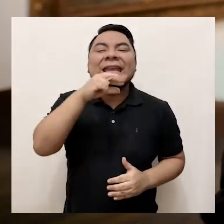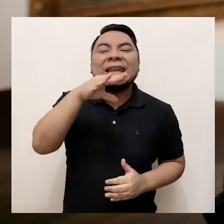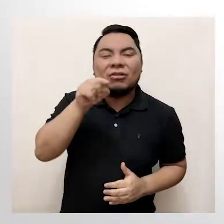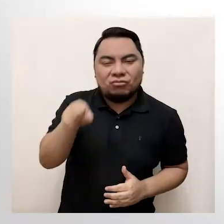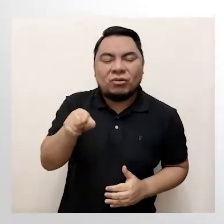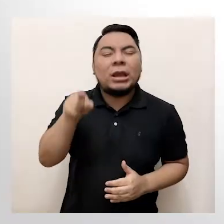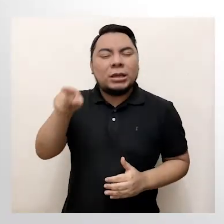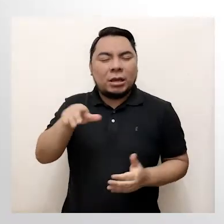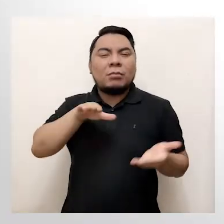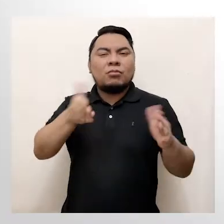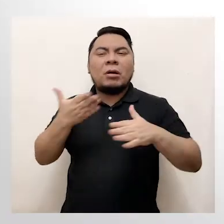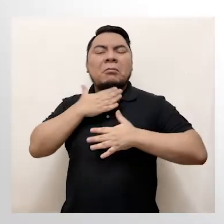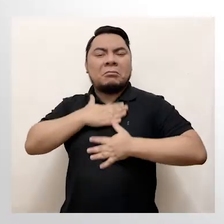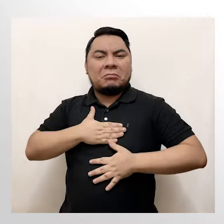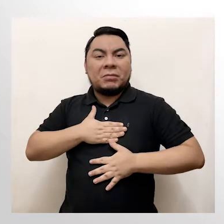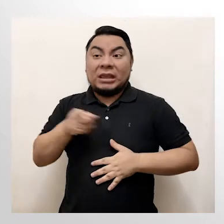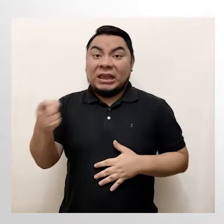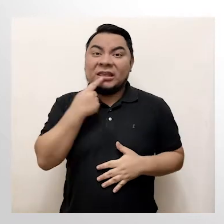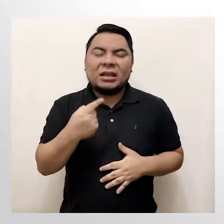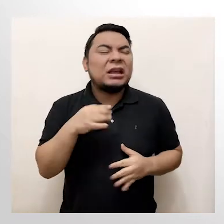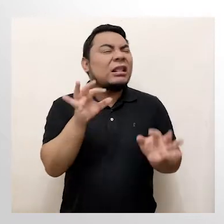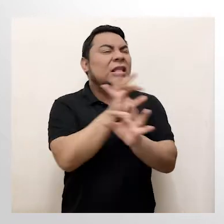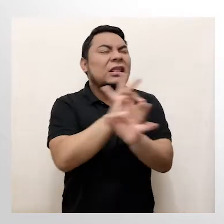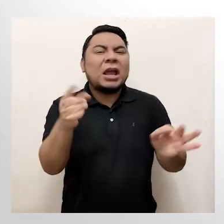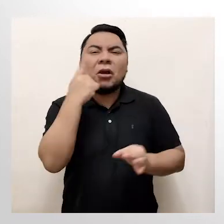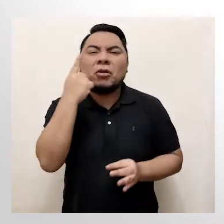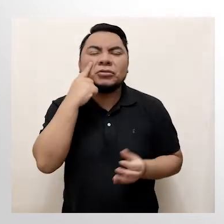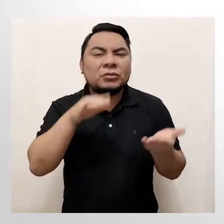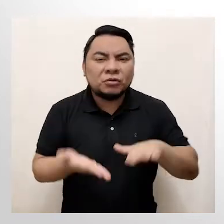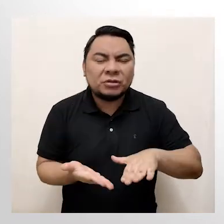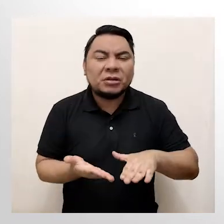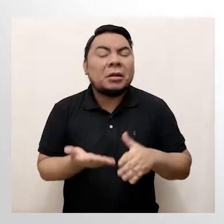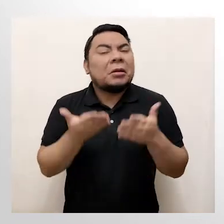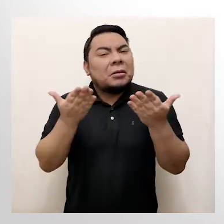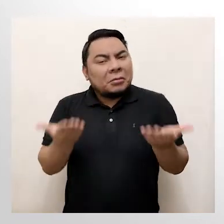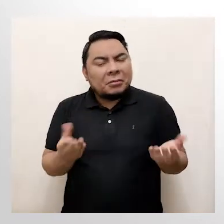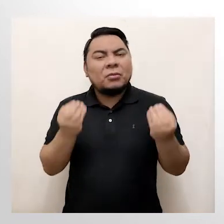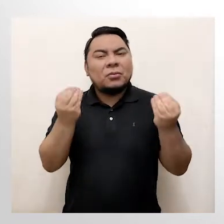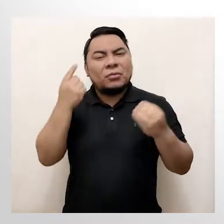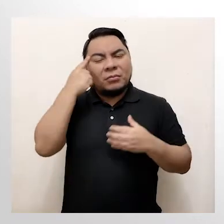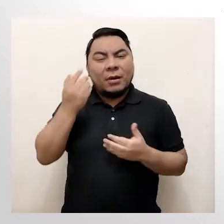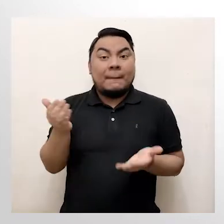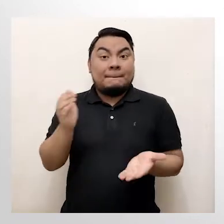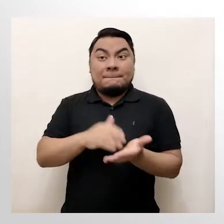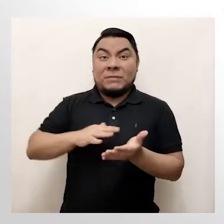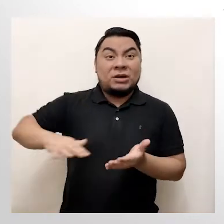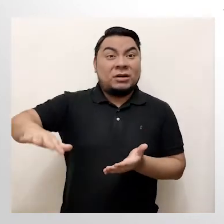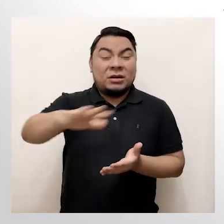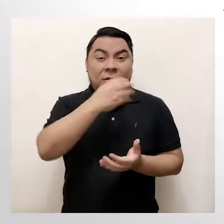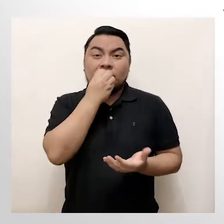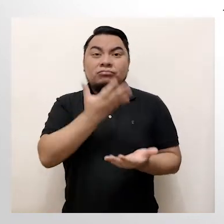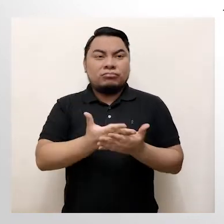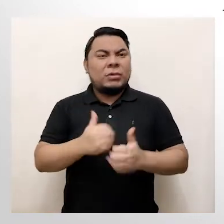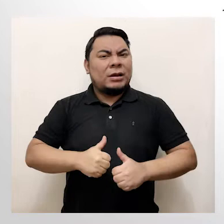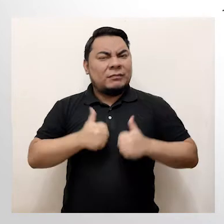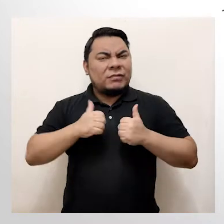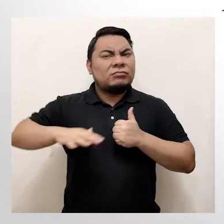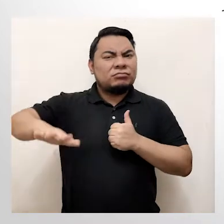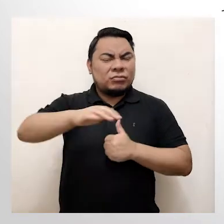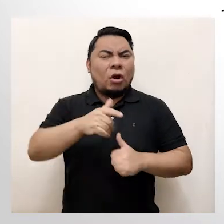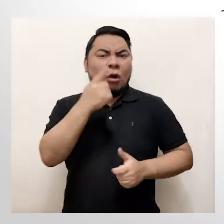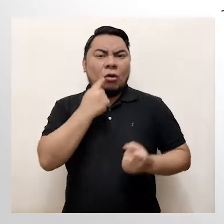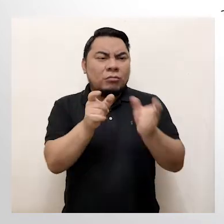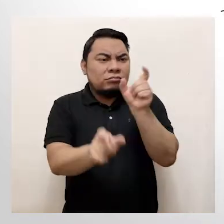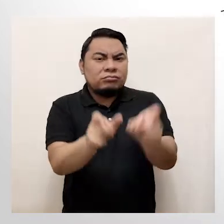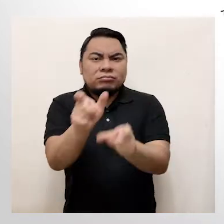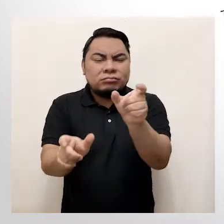frente a la muerte. Nadie conoce la muerte, ni siquiera si es precisamente el mayor de todos los bienes para el hombre,